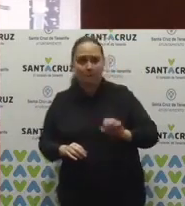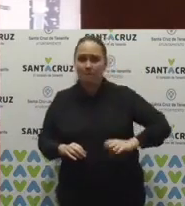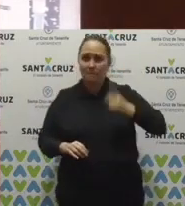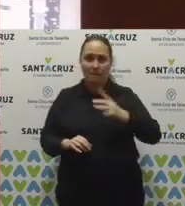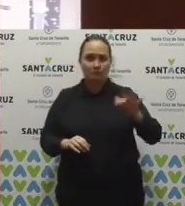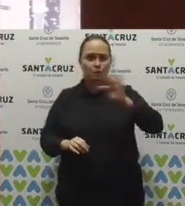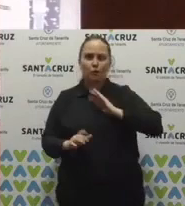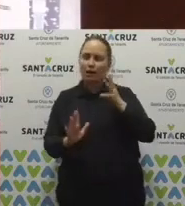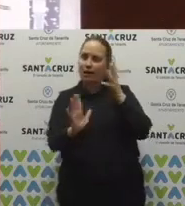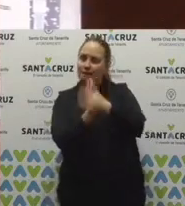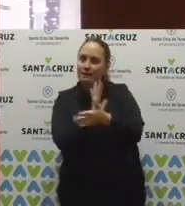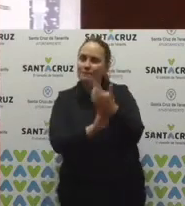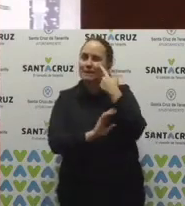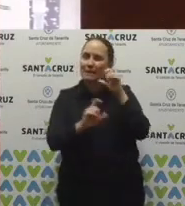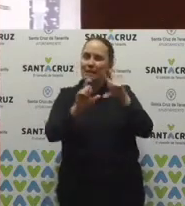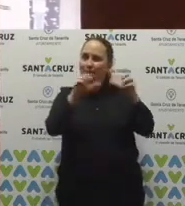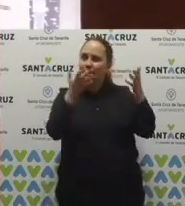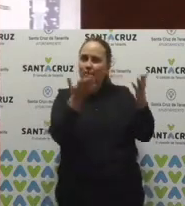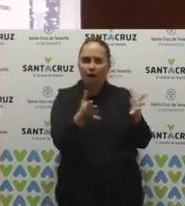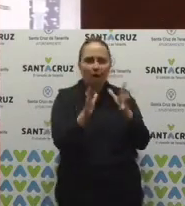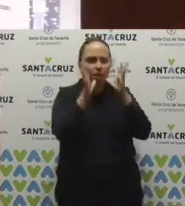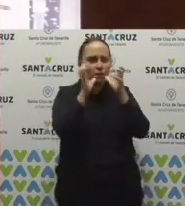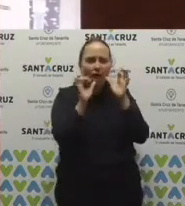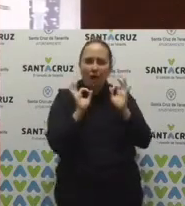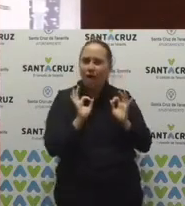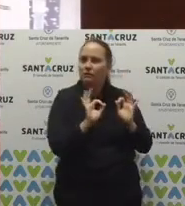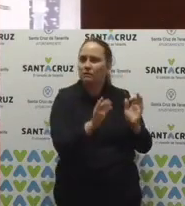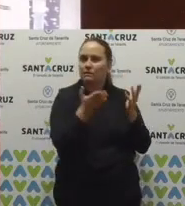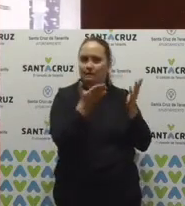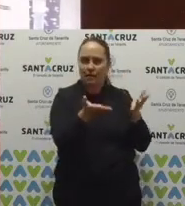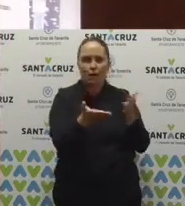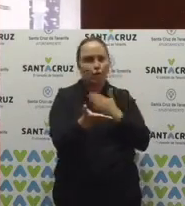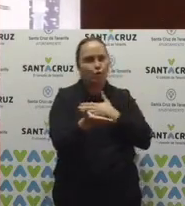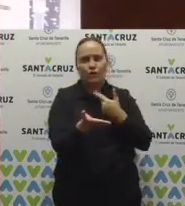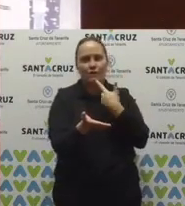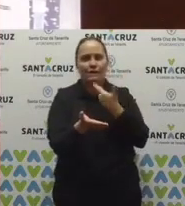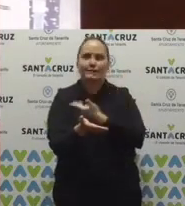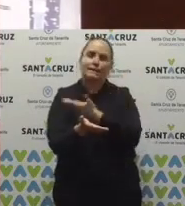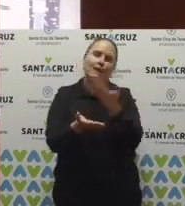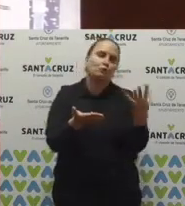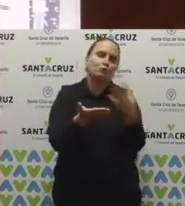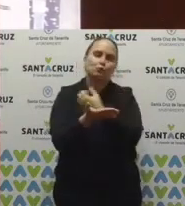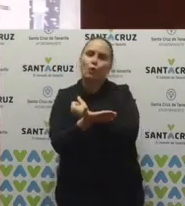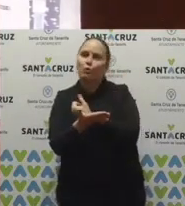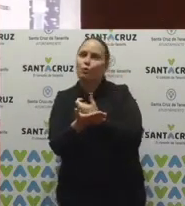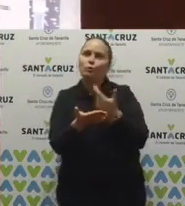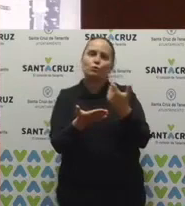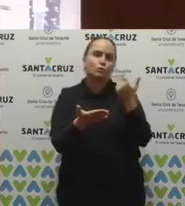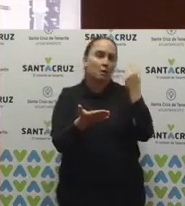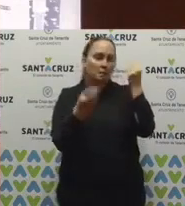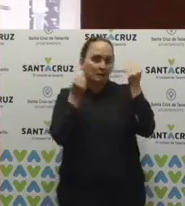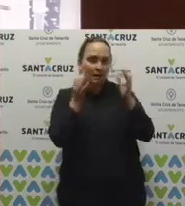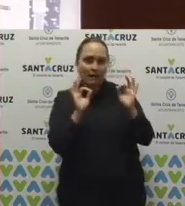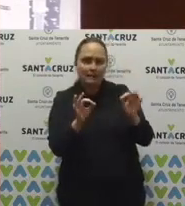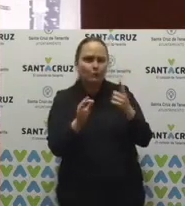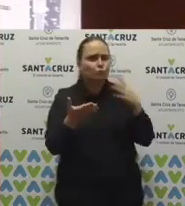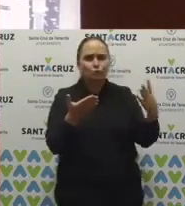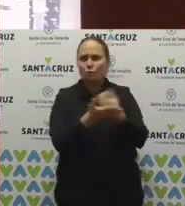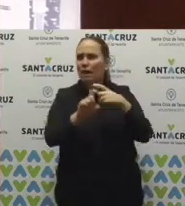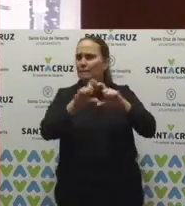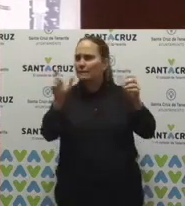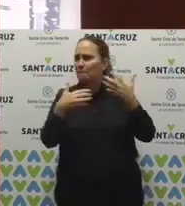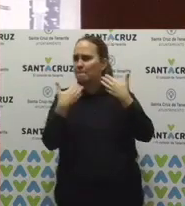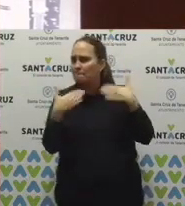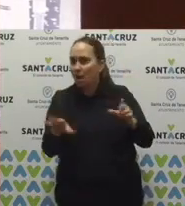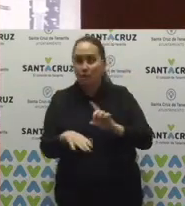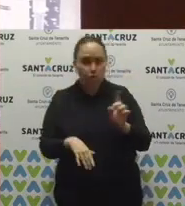digo bueno esta empresa es especialmente nefasta y no quiero dar la idea de que uno piensa que todas las empresas son como éstas